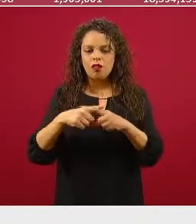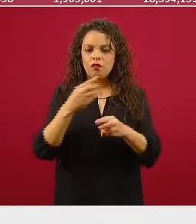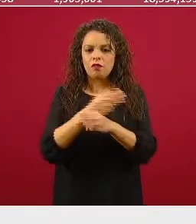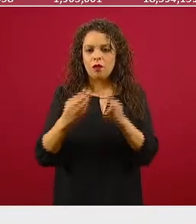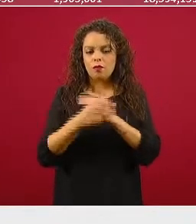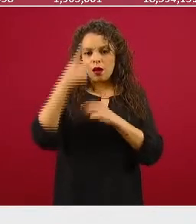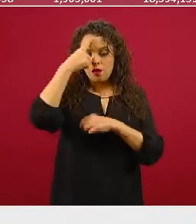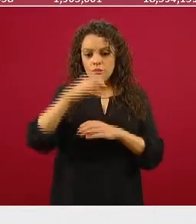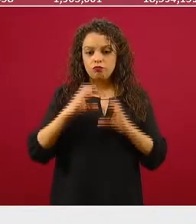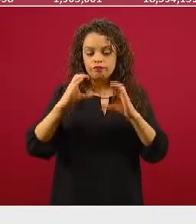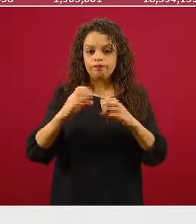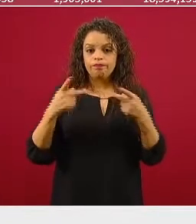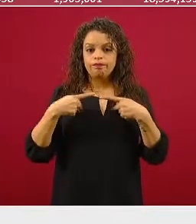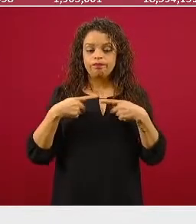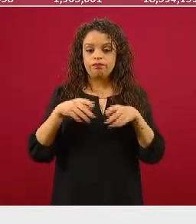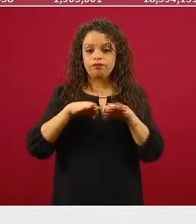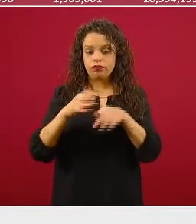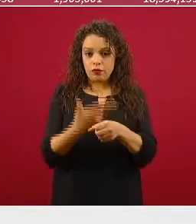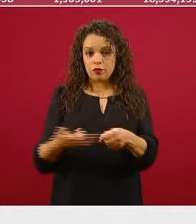suma total de